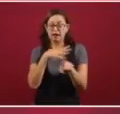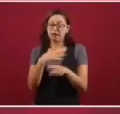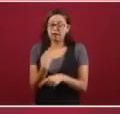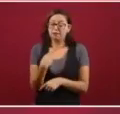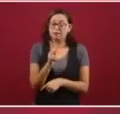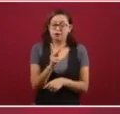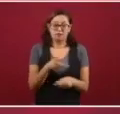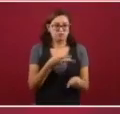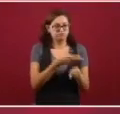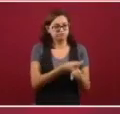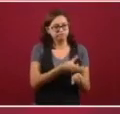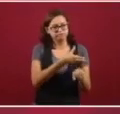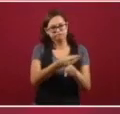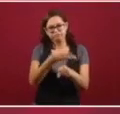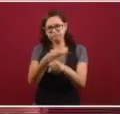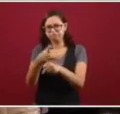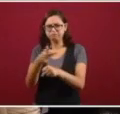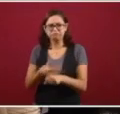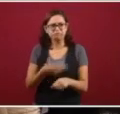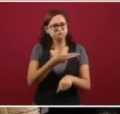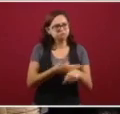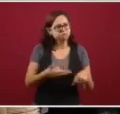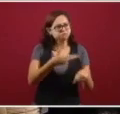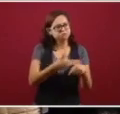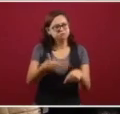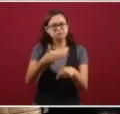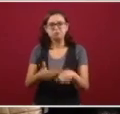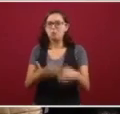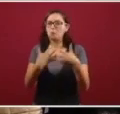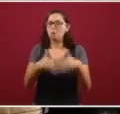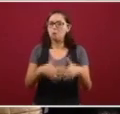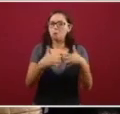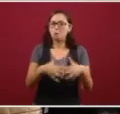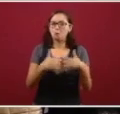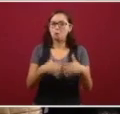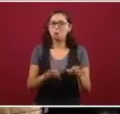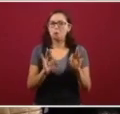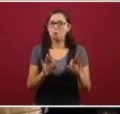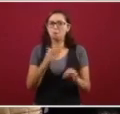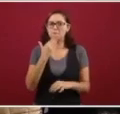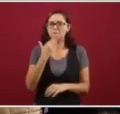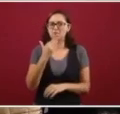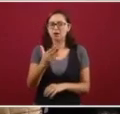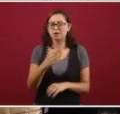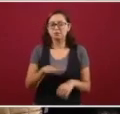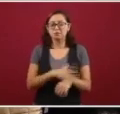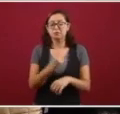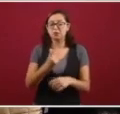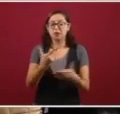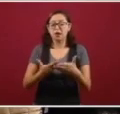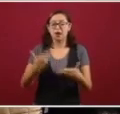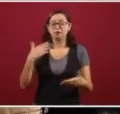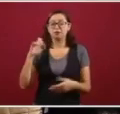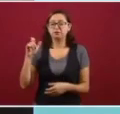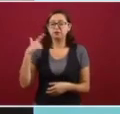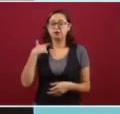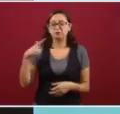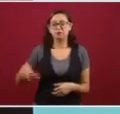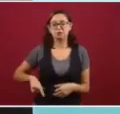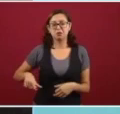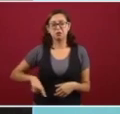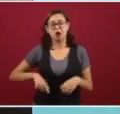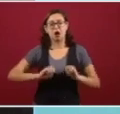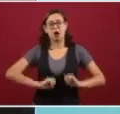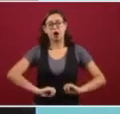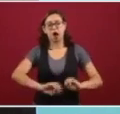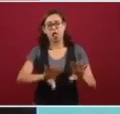las refinerías existentes que estaban abandonadas y que ahora